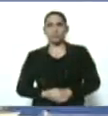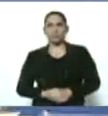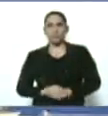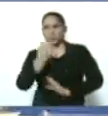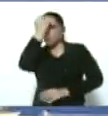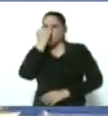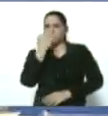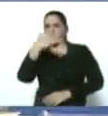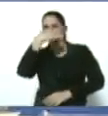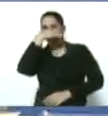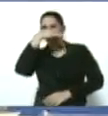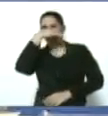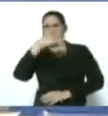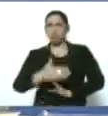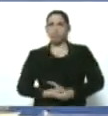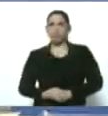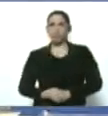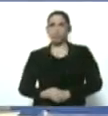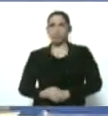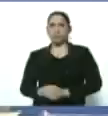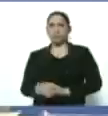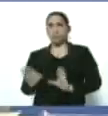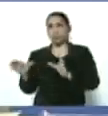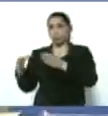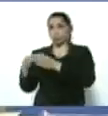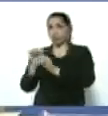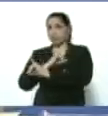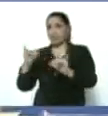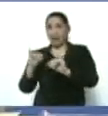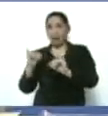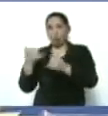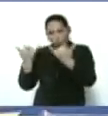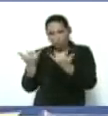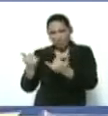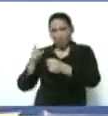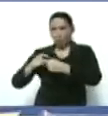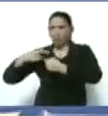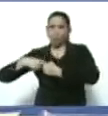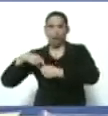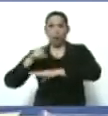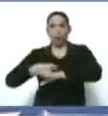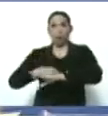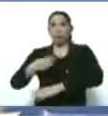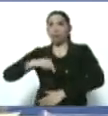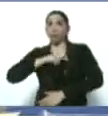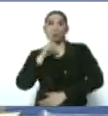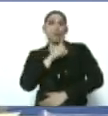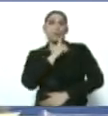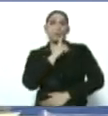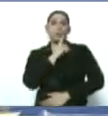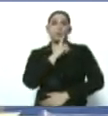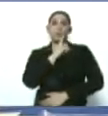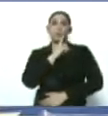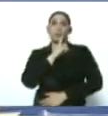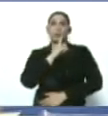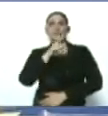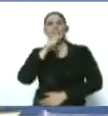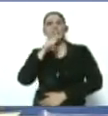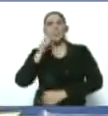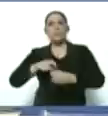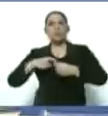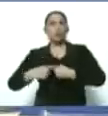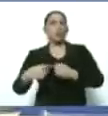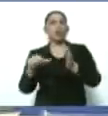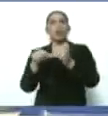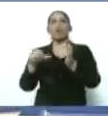terroristas y mercenarios, pequeños grupos ya están conformados a esta hora. Tenemos los nombres de sus integrantes. ¿Dónde